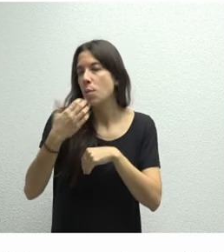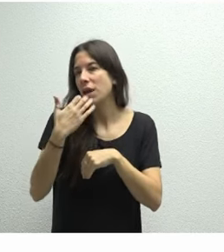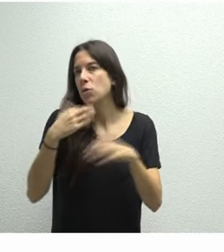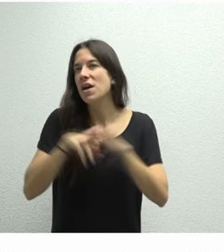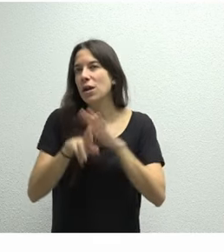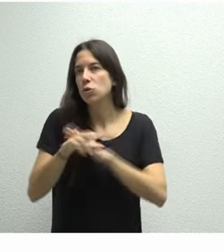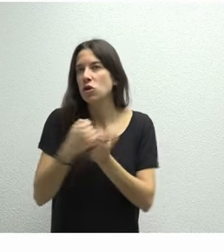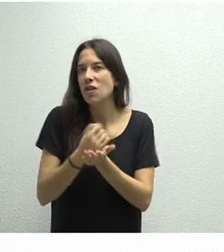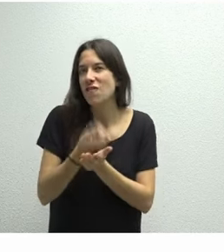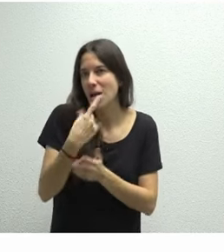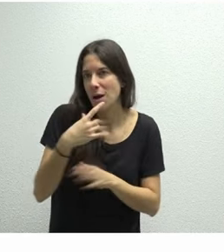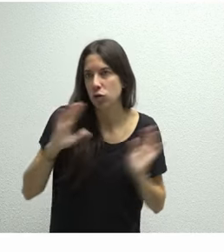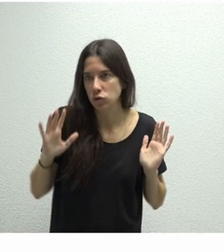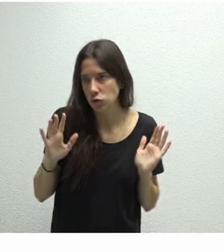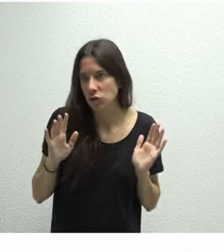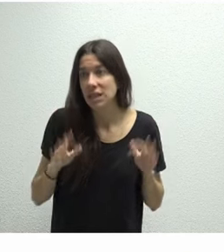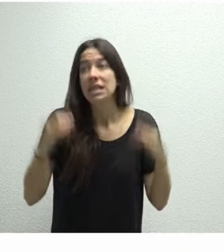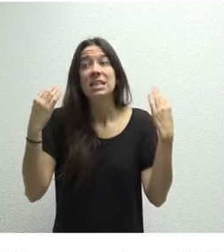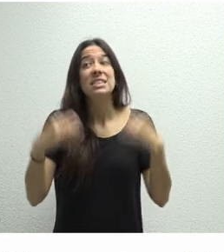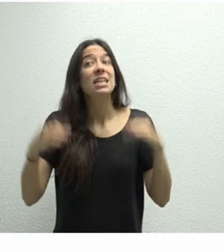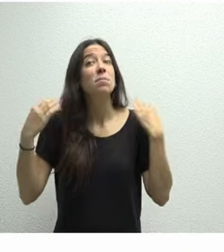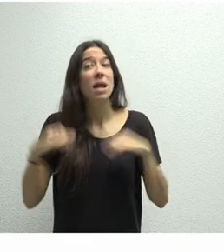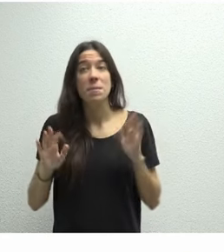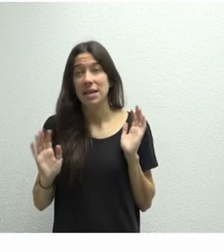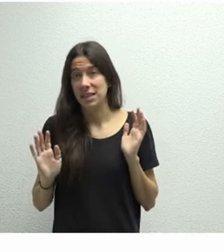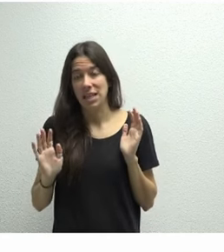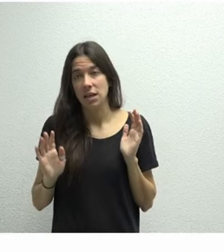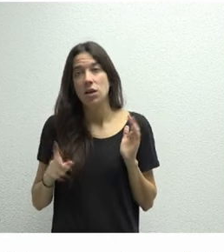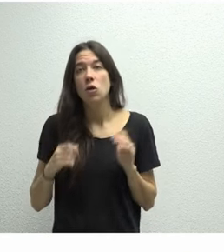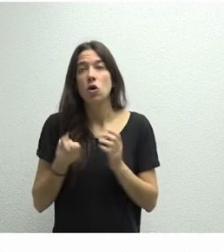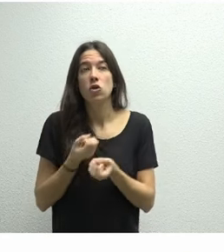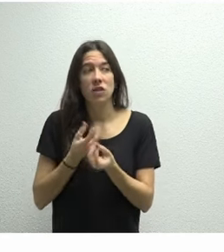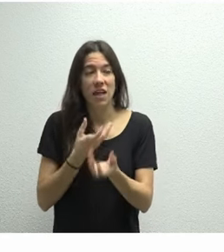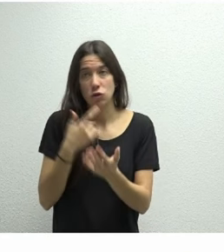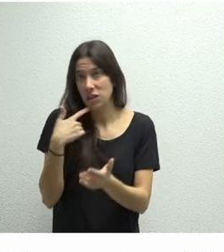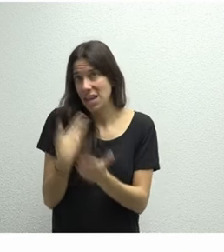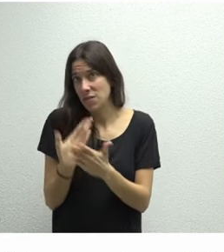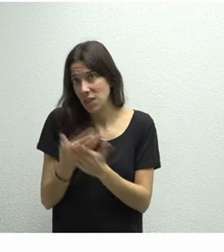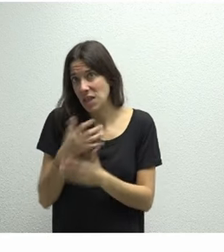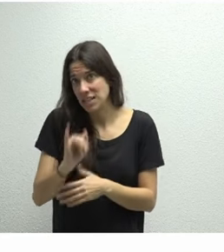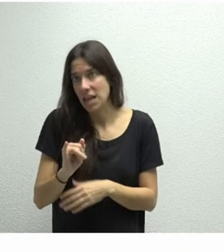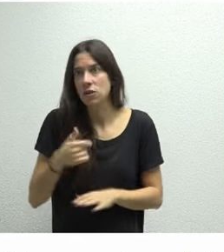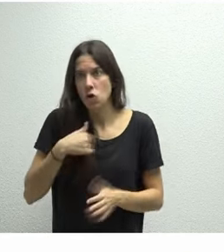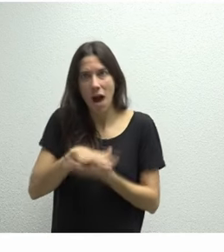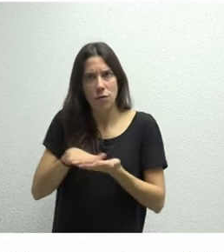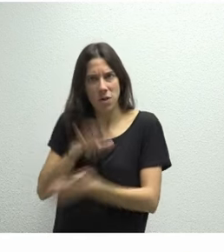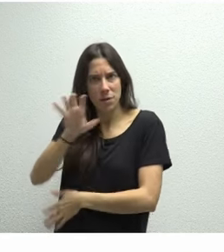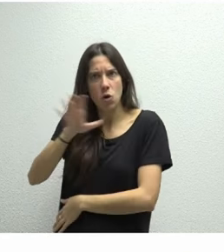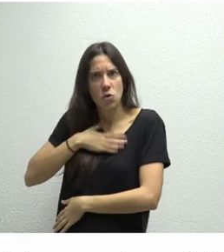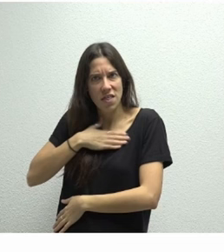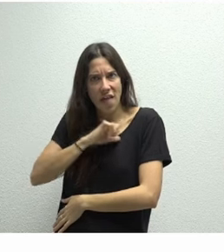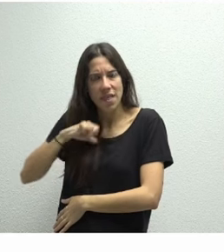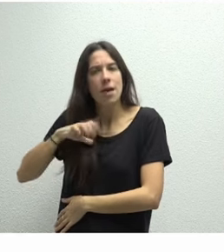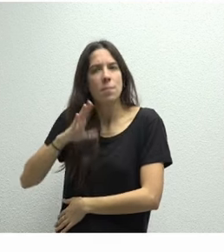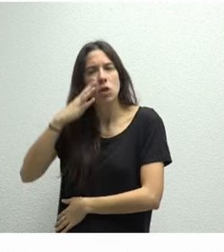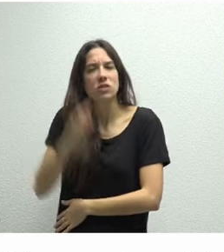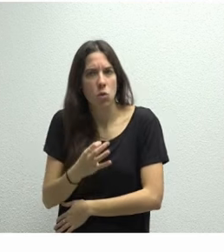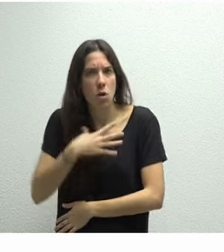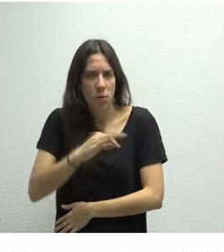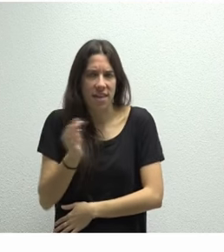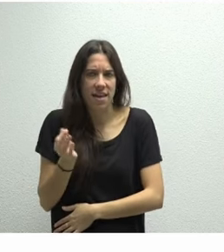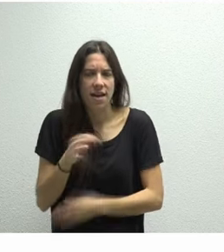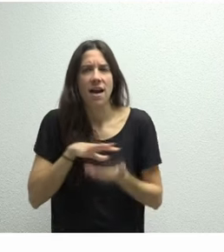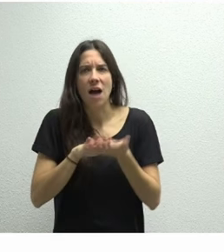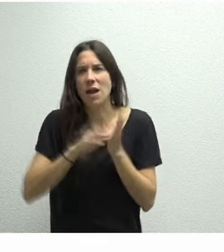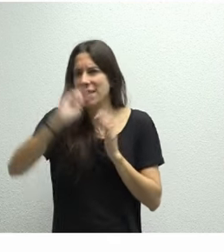solo con esos solo con los datos de evidencia que tenemos en esto y eso es de mi comunidad pero seguro que es comparativo a muchas otras la